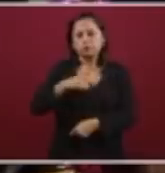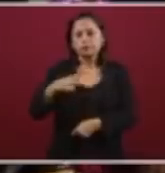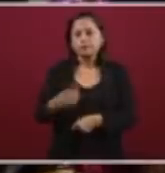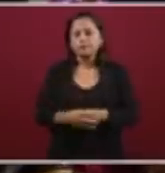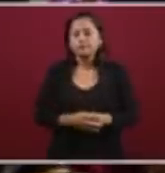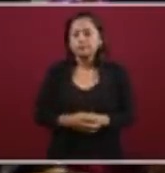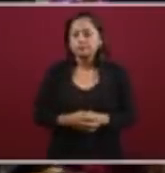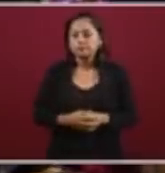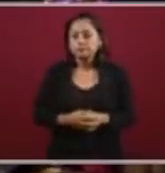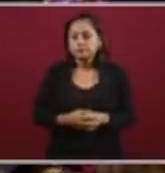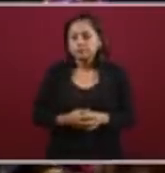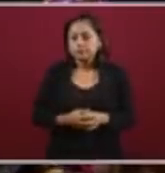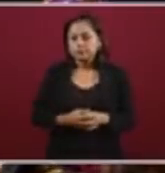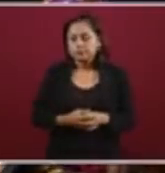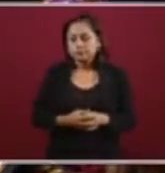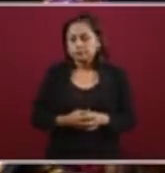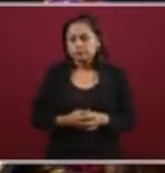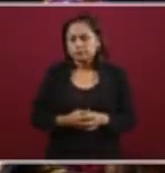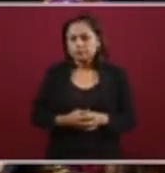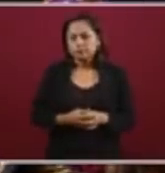gracias bueno